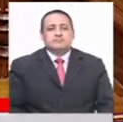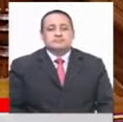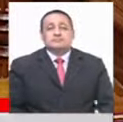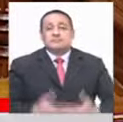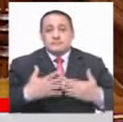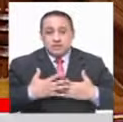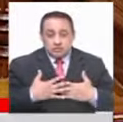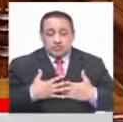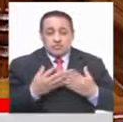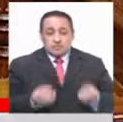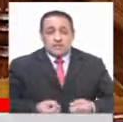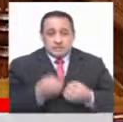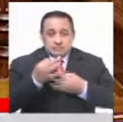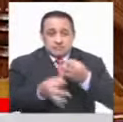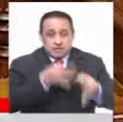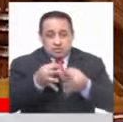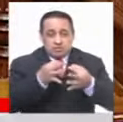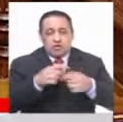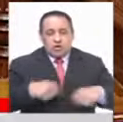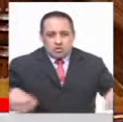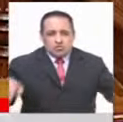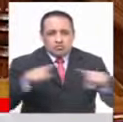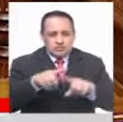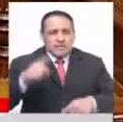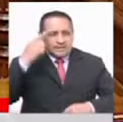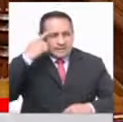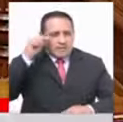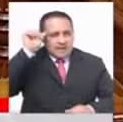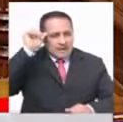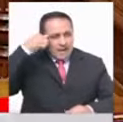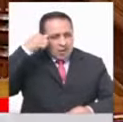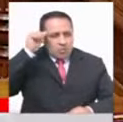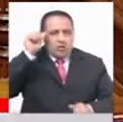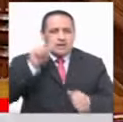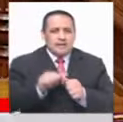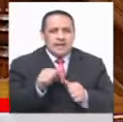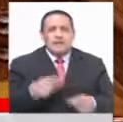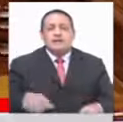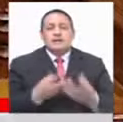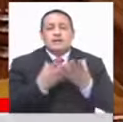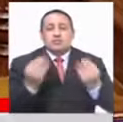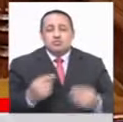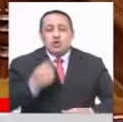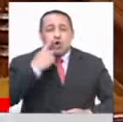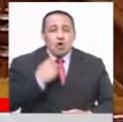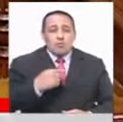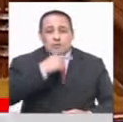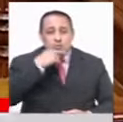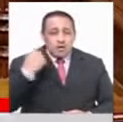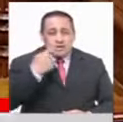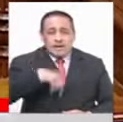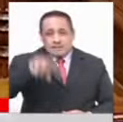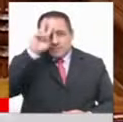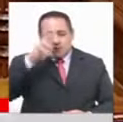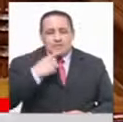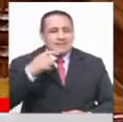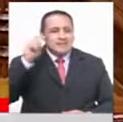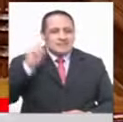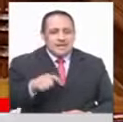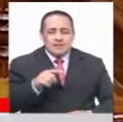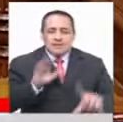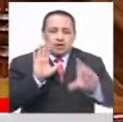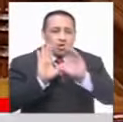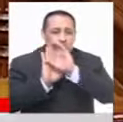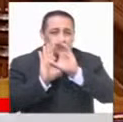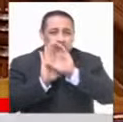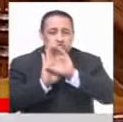Bajo dicho contexto, es preciso recordar que los peruanos y peruanas nos regimos por la